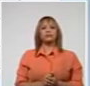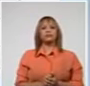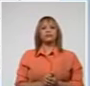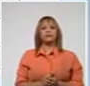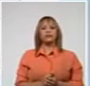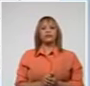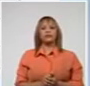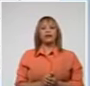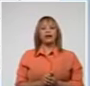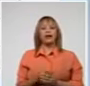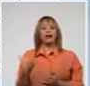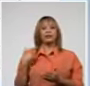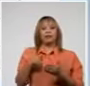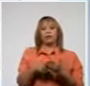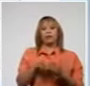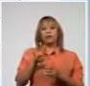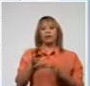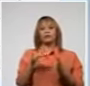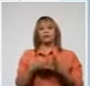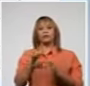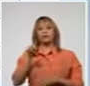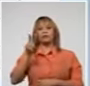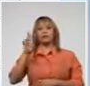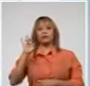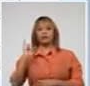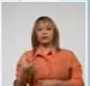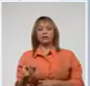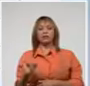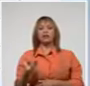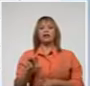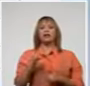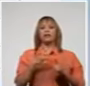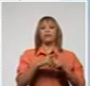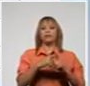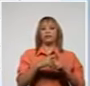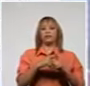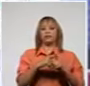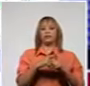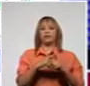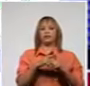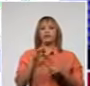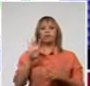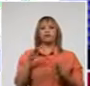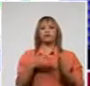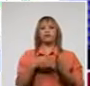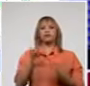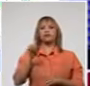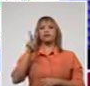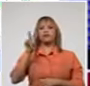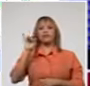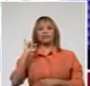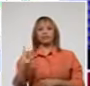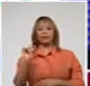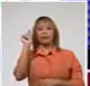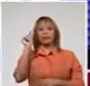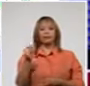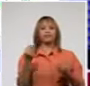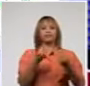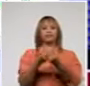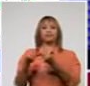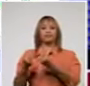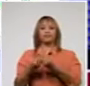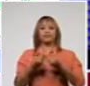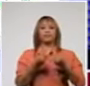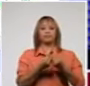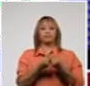hasta la fecha 4.126 han resultado positivas, o sea, 4.126 personas que se han contagiado con